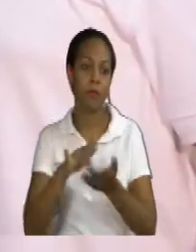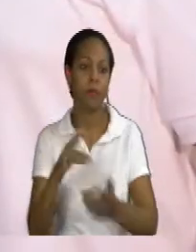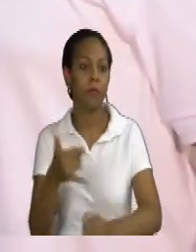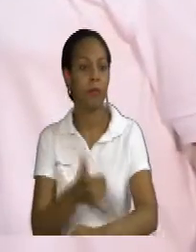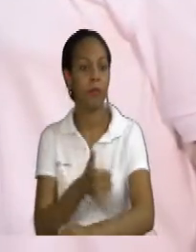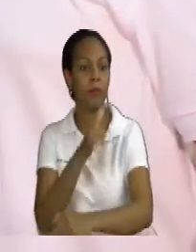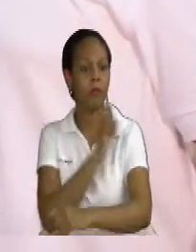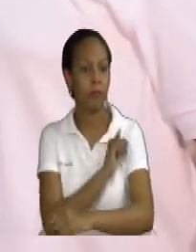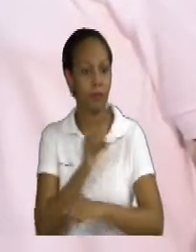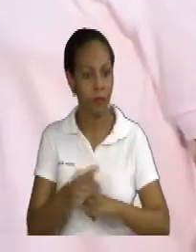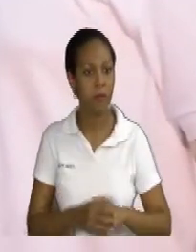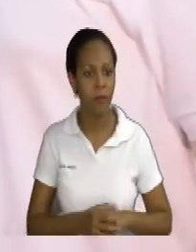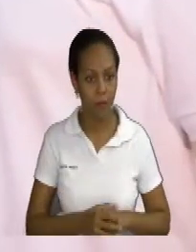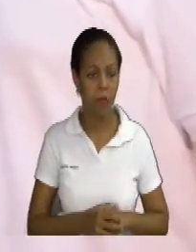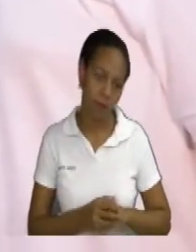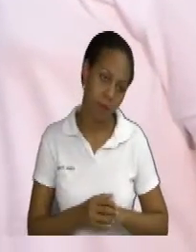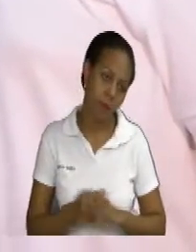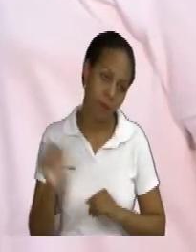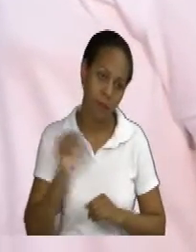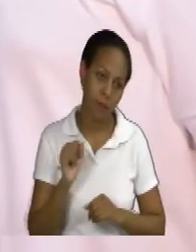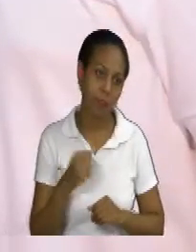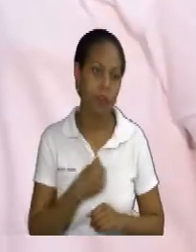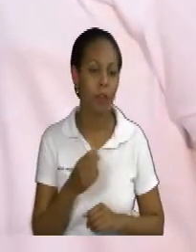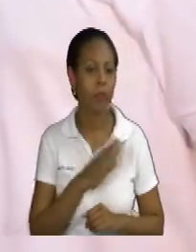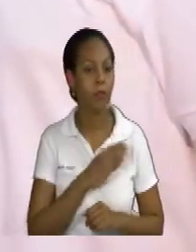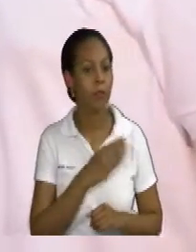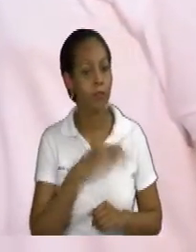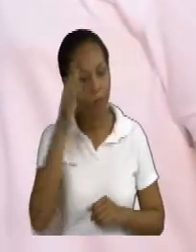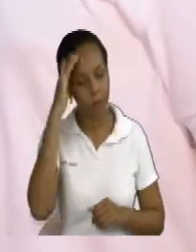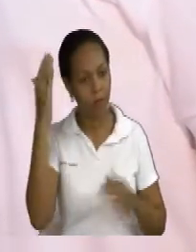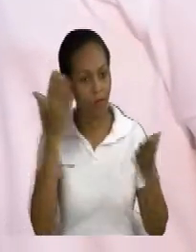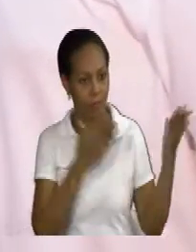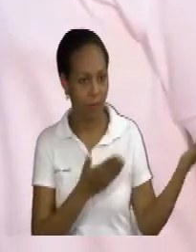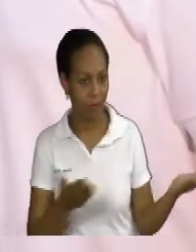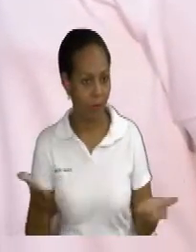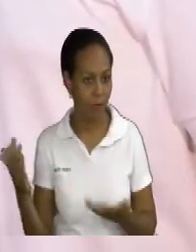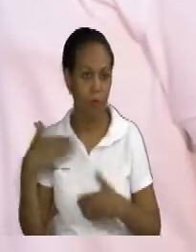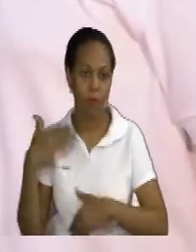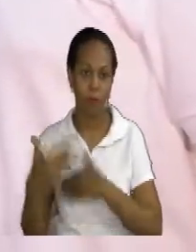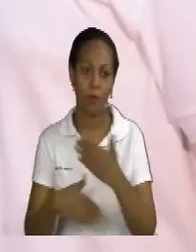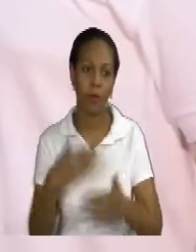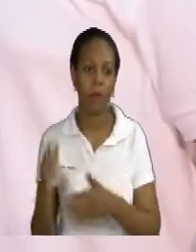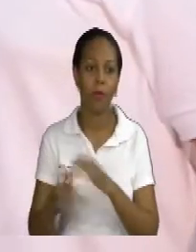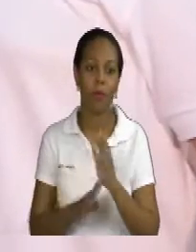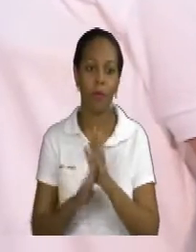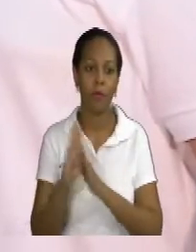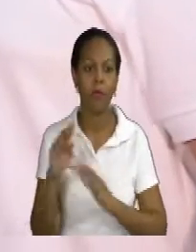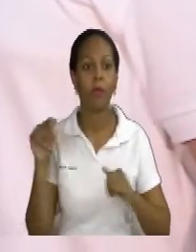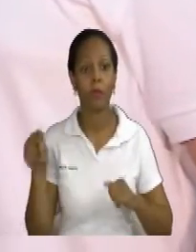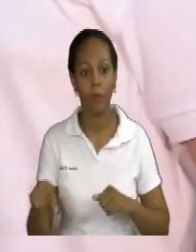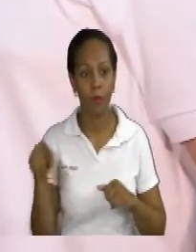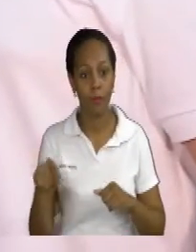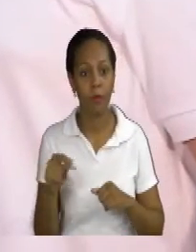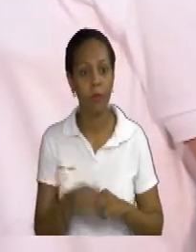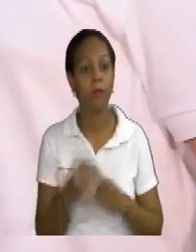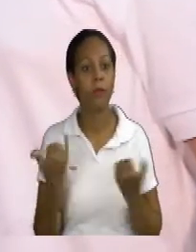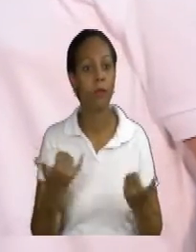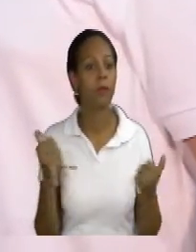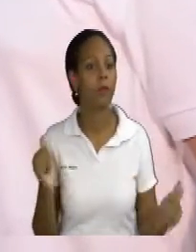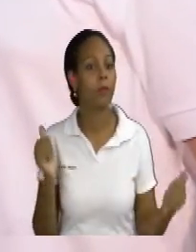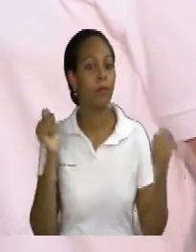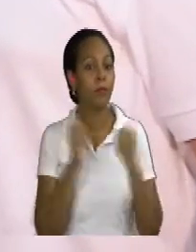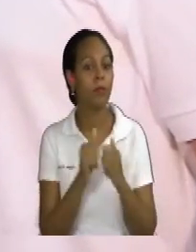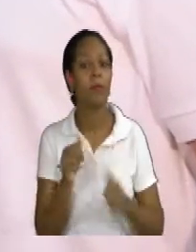Yondó, municipio que personalmente me ha abierto las puertas y me ha ayudado a crecer profesionalmente. Hoy estoy en compañía de